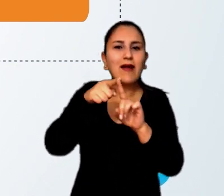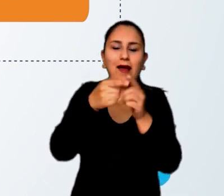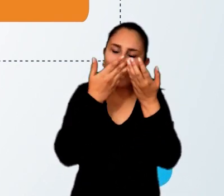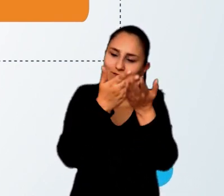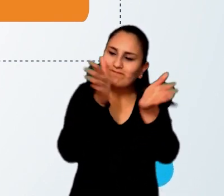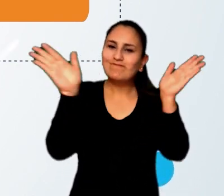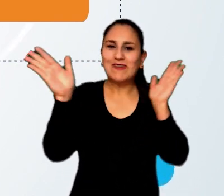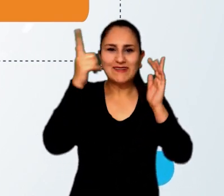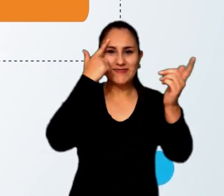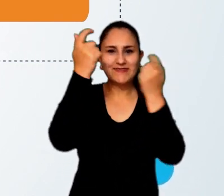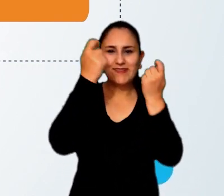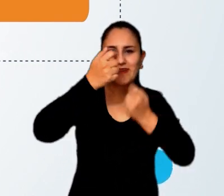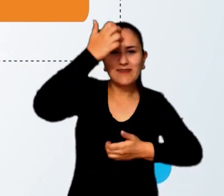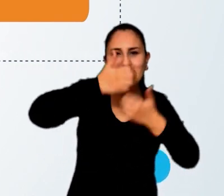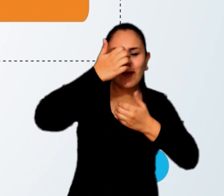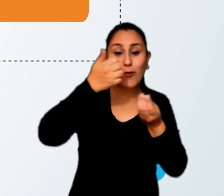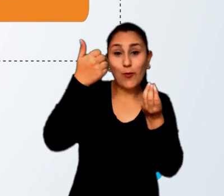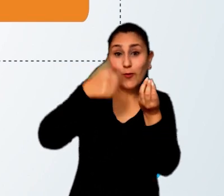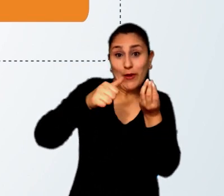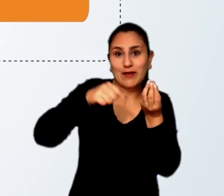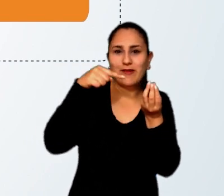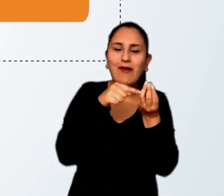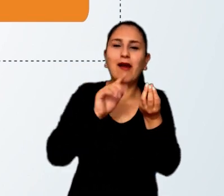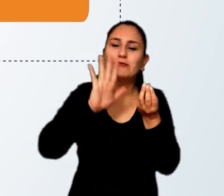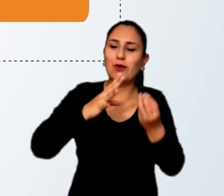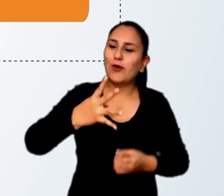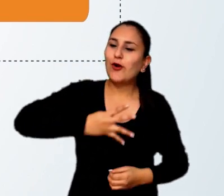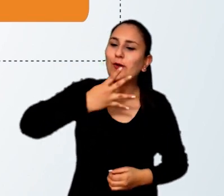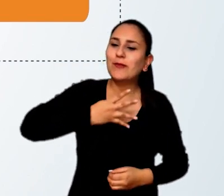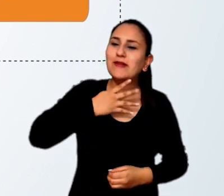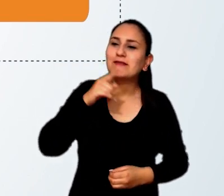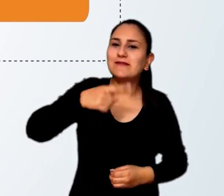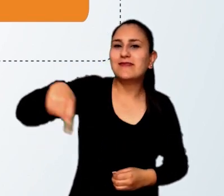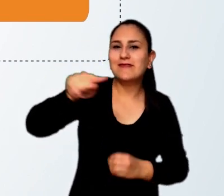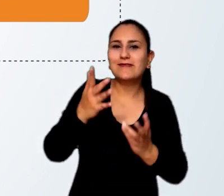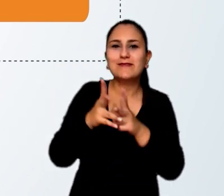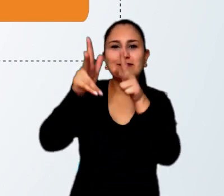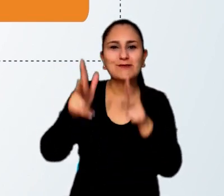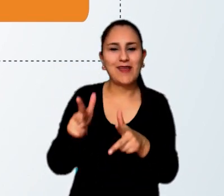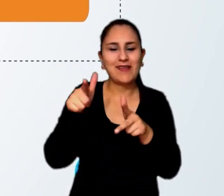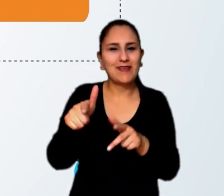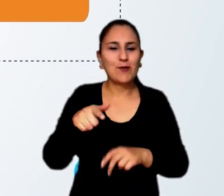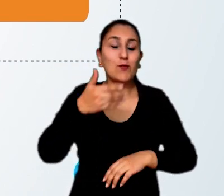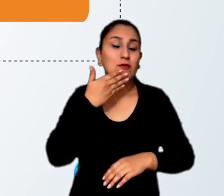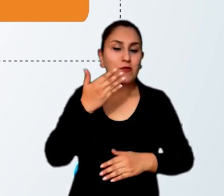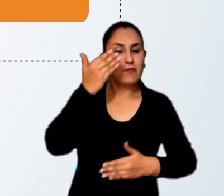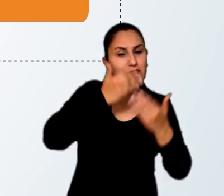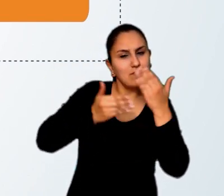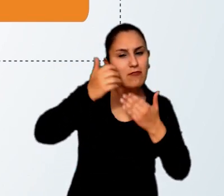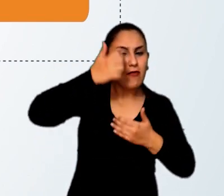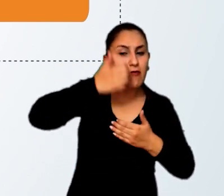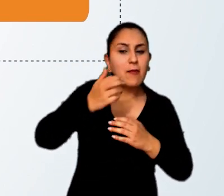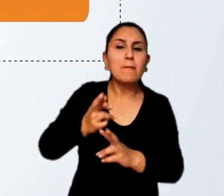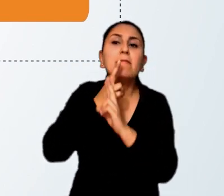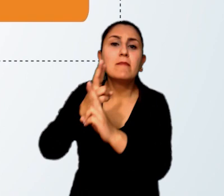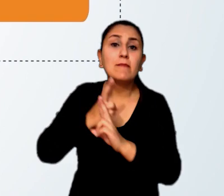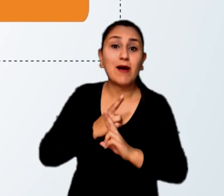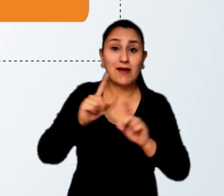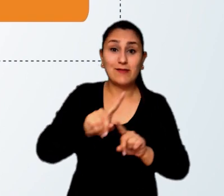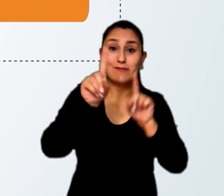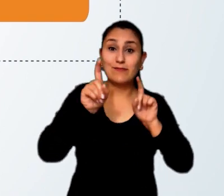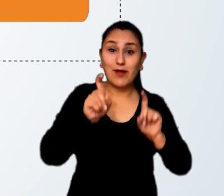estrategias de valoración cualitativa sobre las competencias de los estudiantes al momento de responder a una pregunta